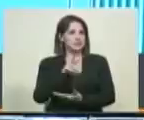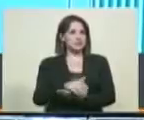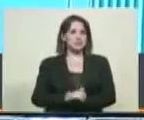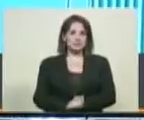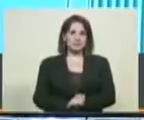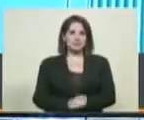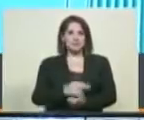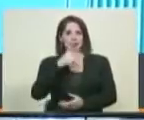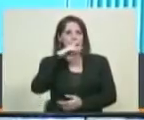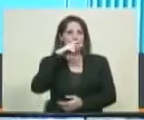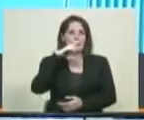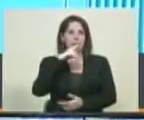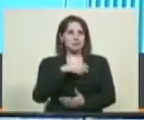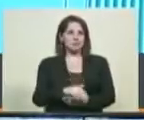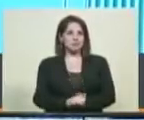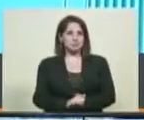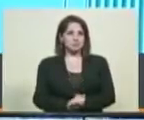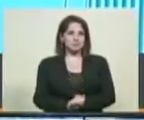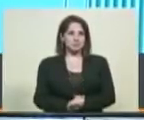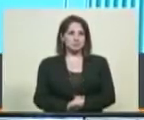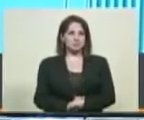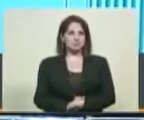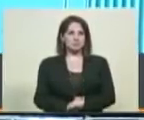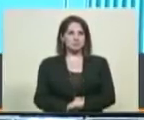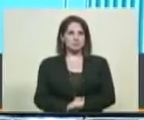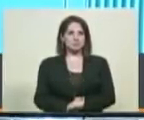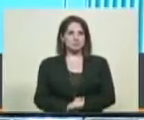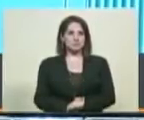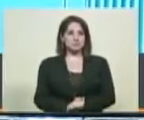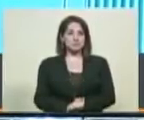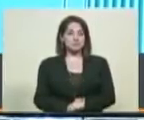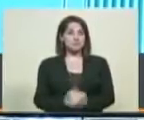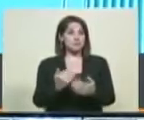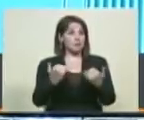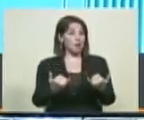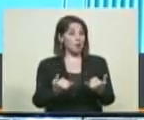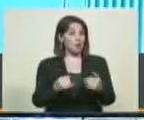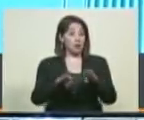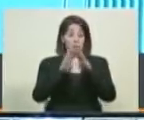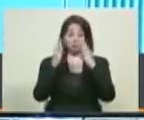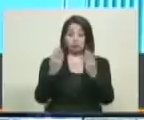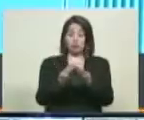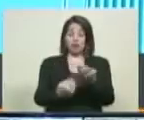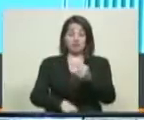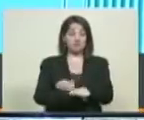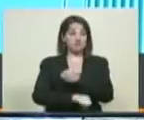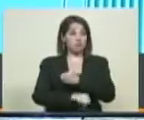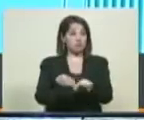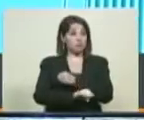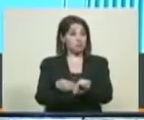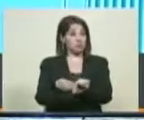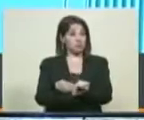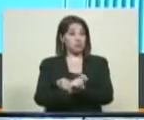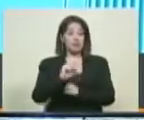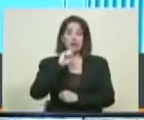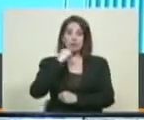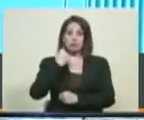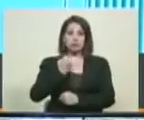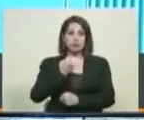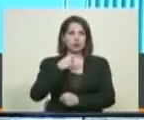Camaradoskis y camaradoskas, estamos en la época del Mundial de Fútbol de Rusia, camaradoski y